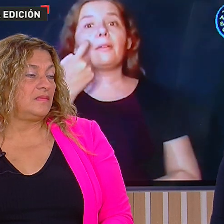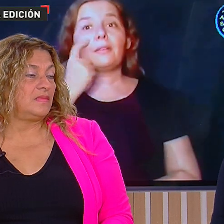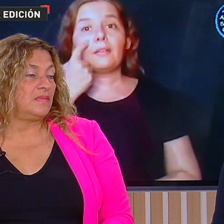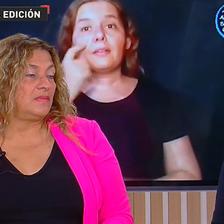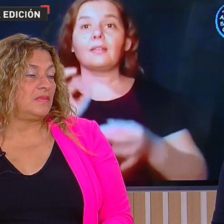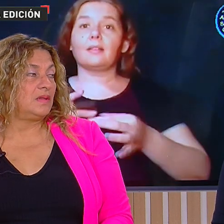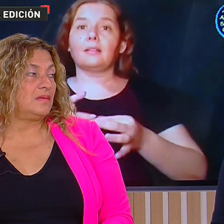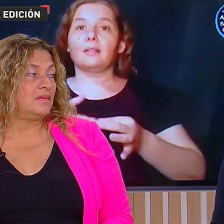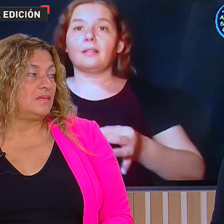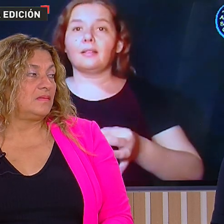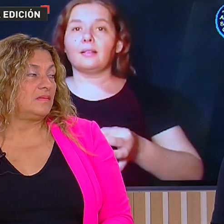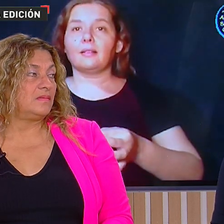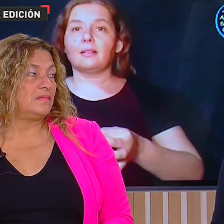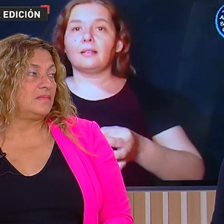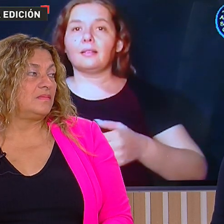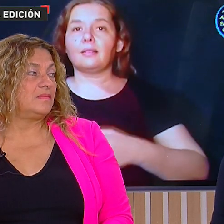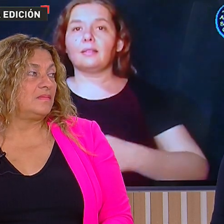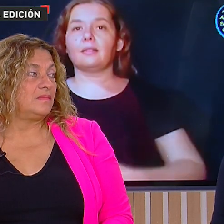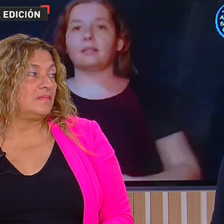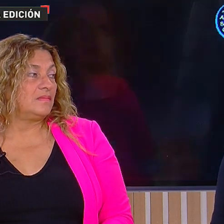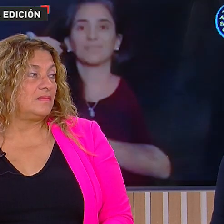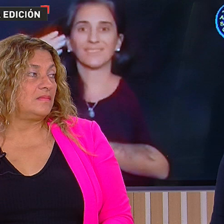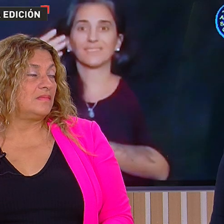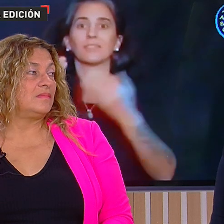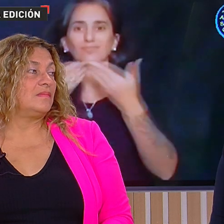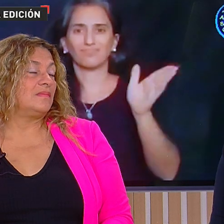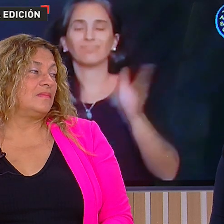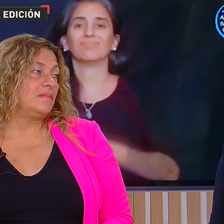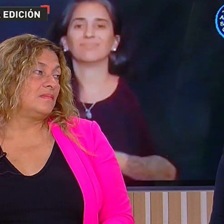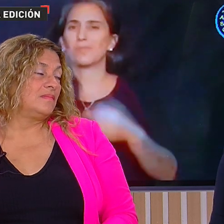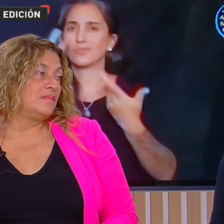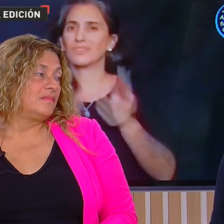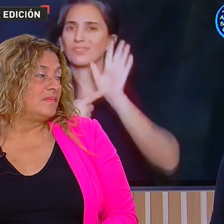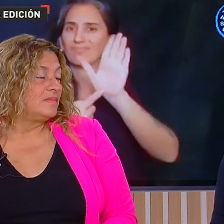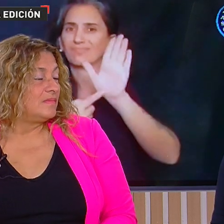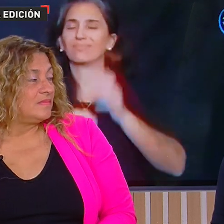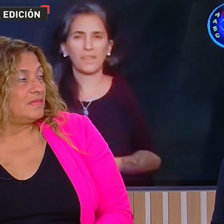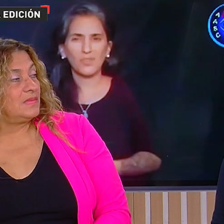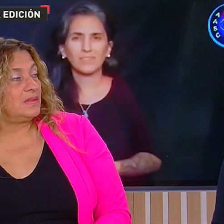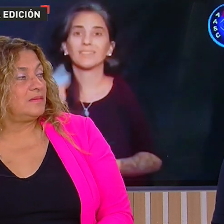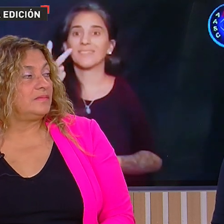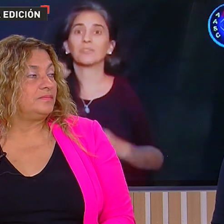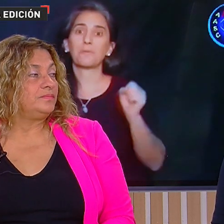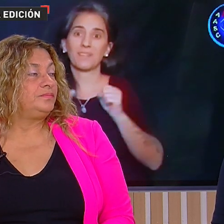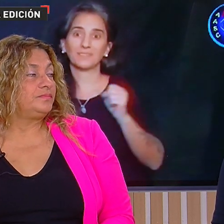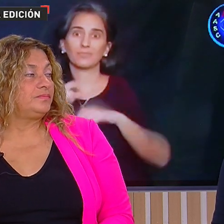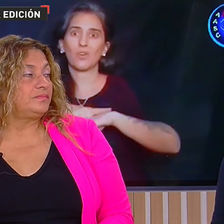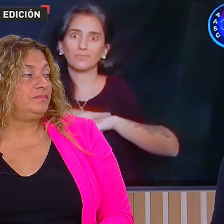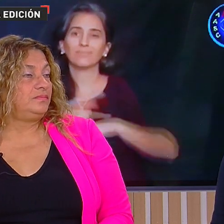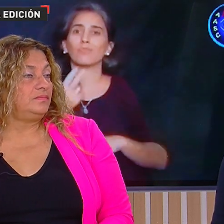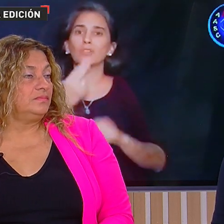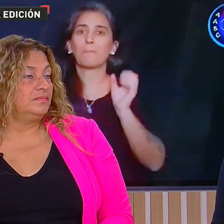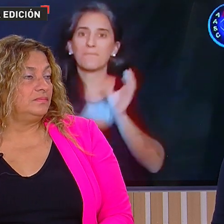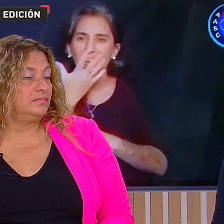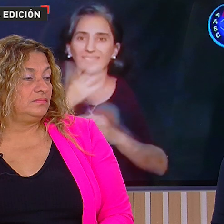él ha estado aprendiendo lengua de señas, él tiene un implante coclear, pero ahora necesitamos que también aprenda